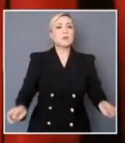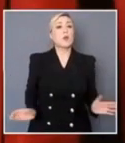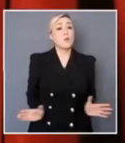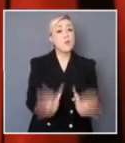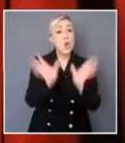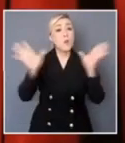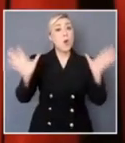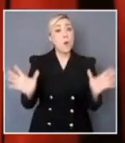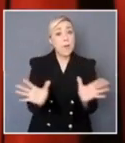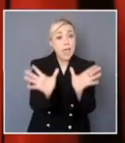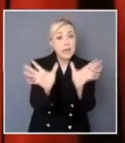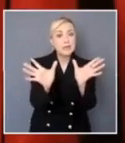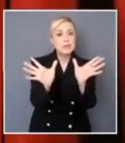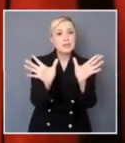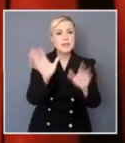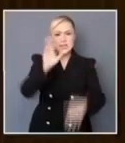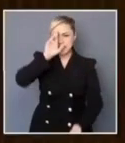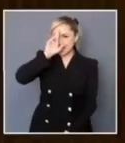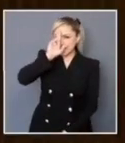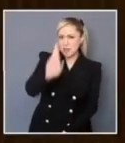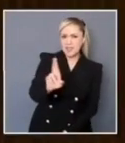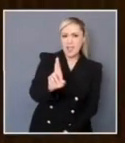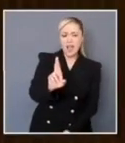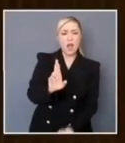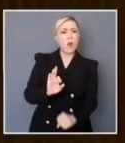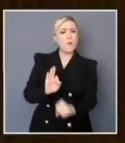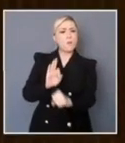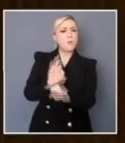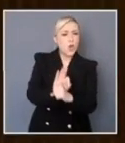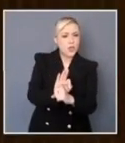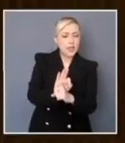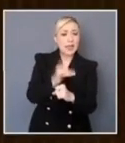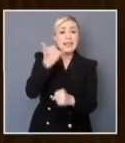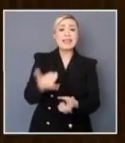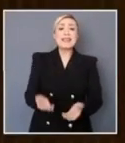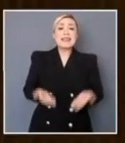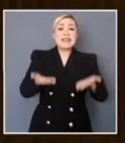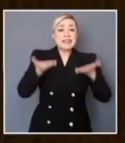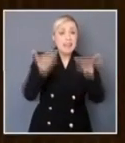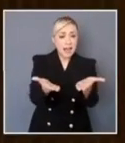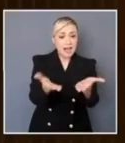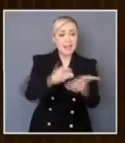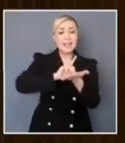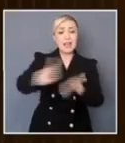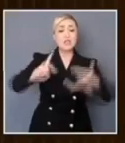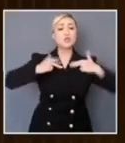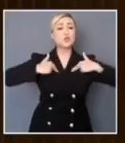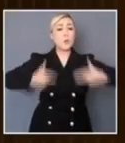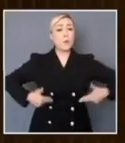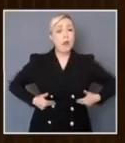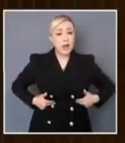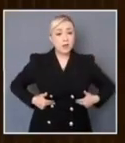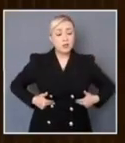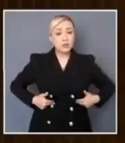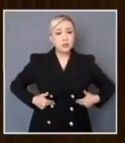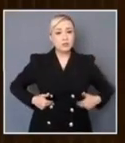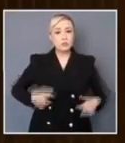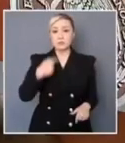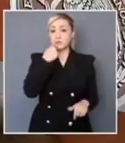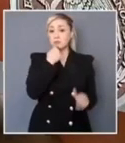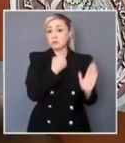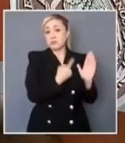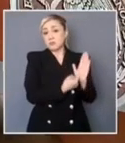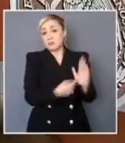respetar, proteger y garantizar los derechos humanos de conformidad con